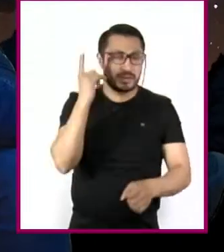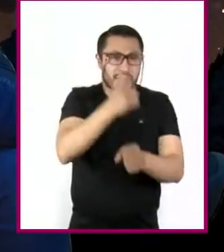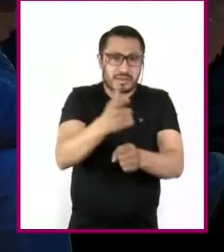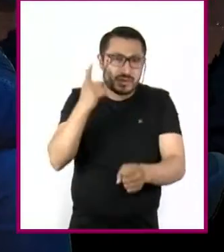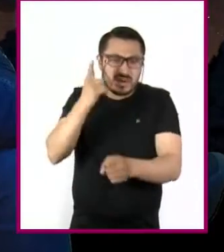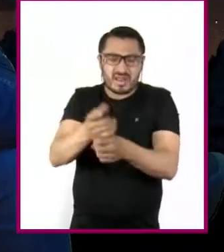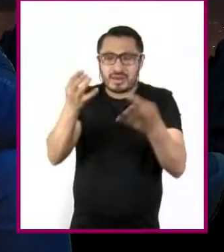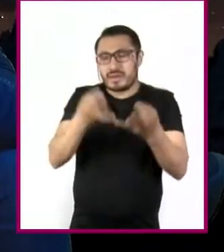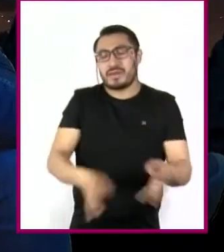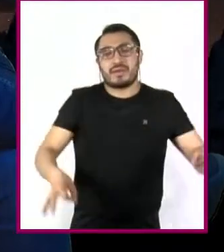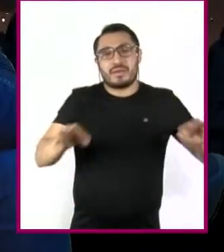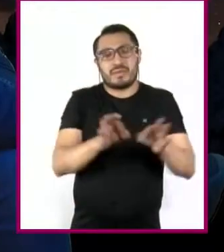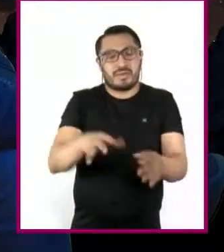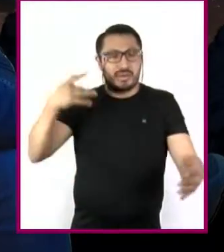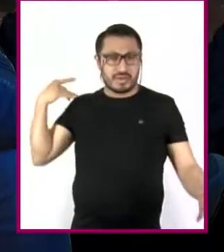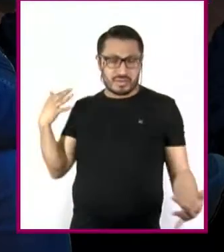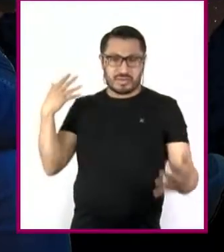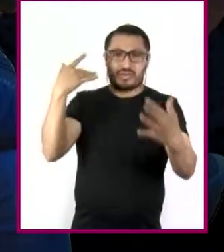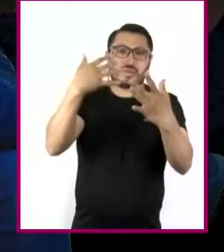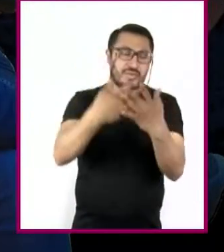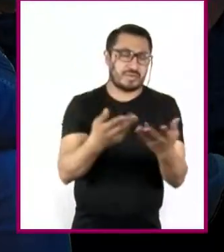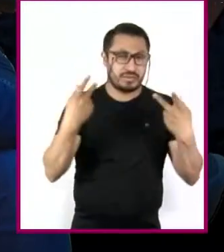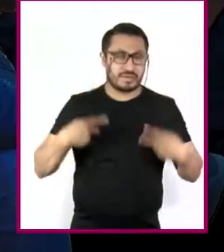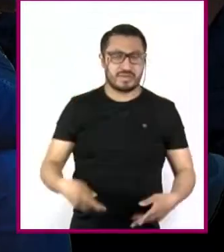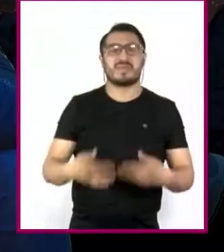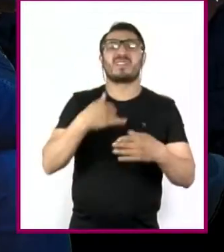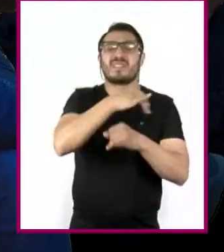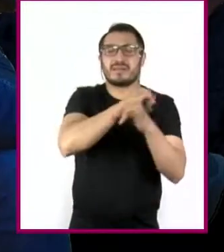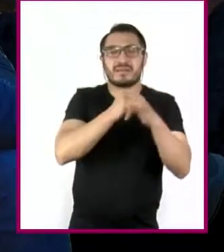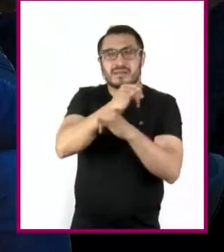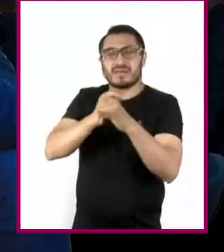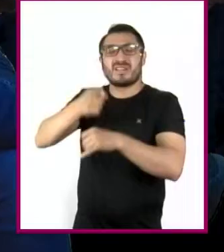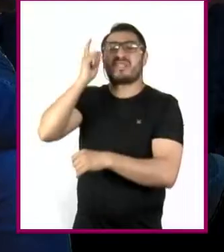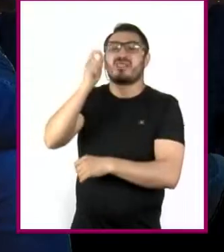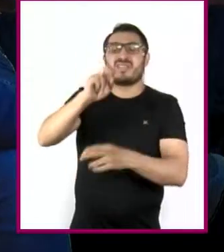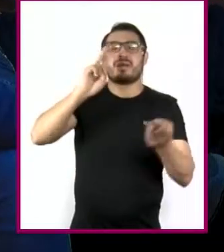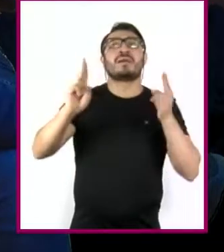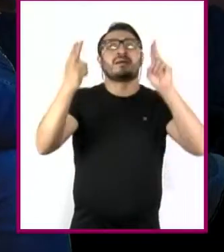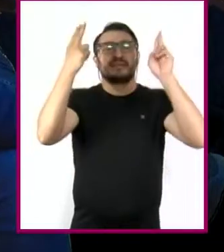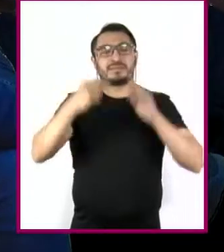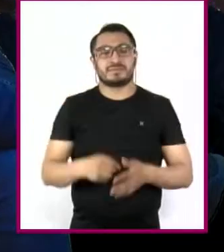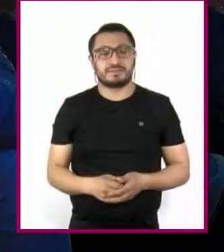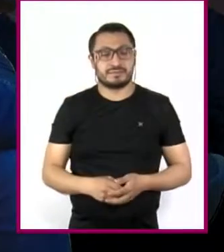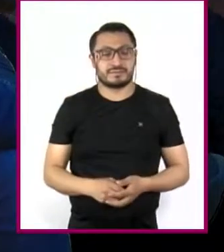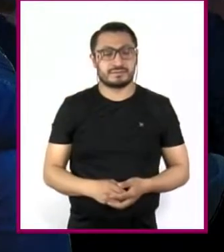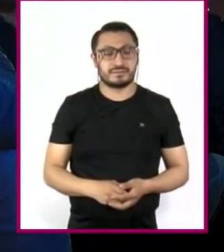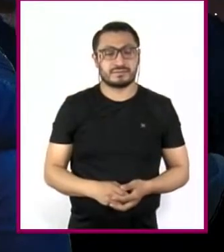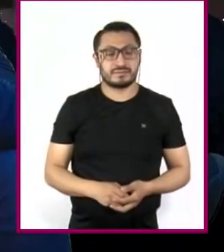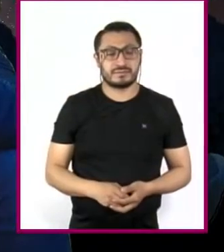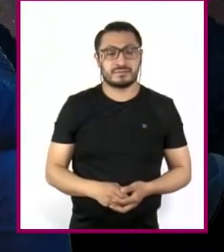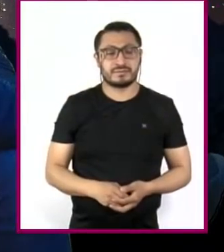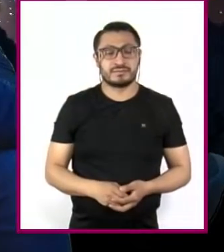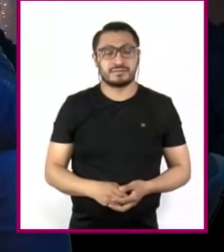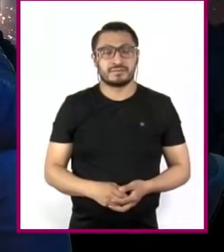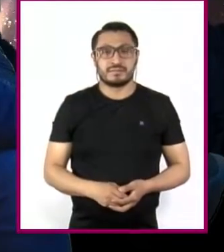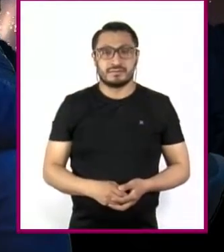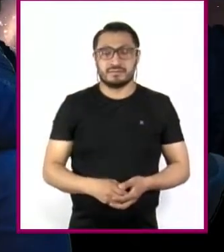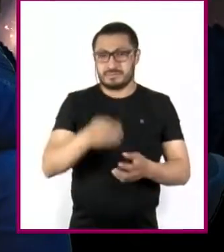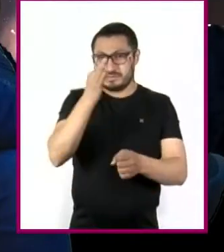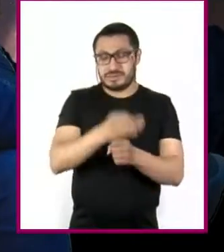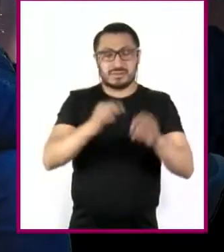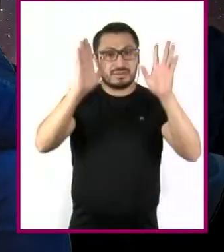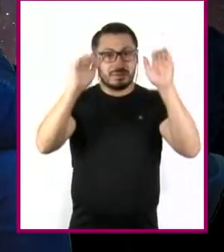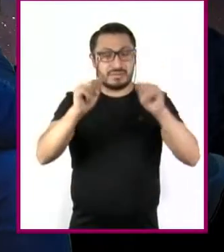más relevantes desde que la humanidad ha buscado entender de qué está hecho el universo. Bueno, es hora de